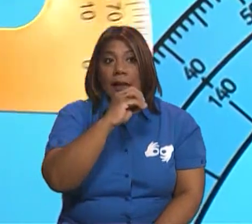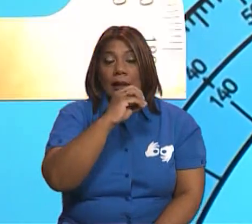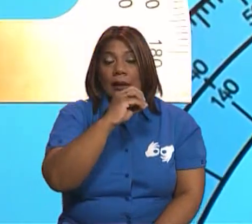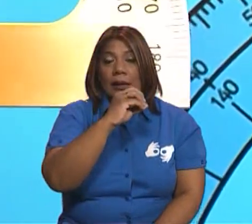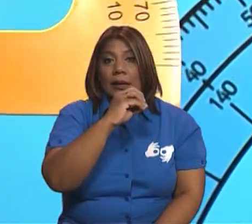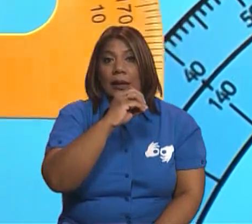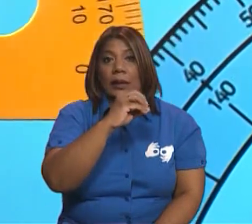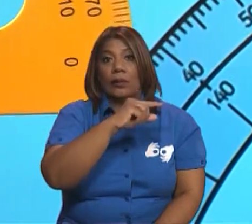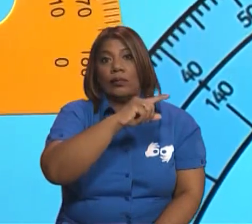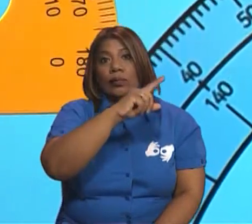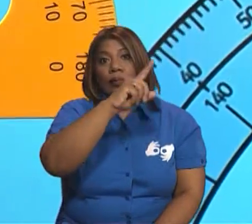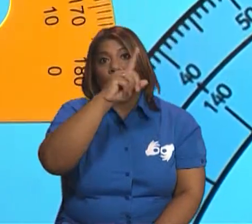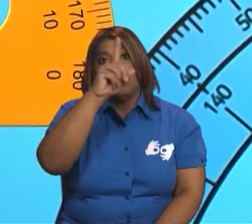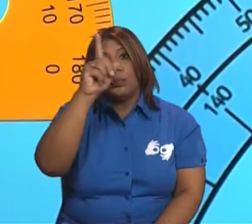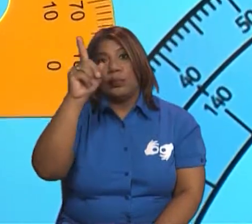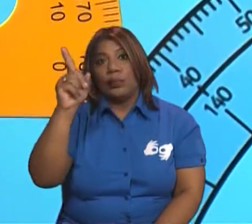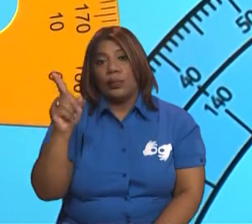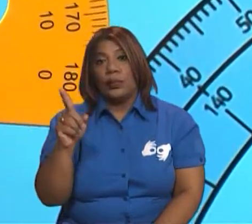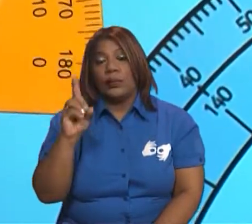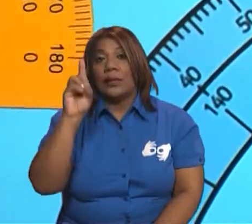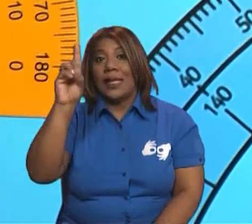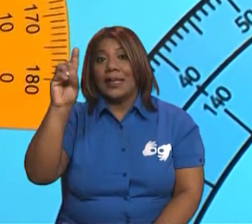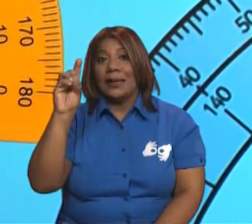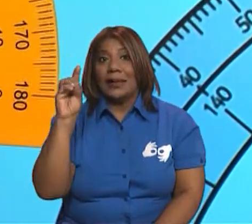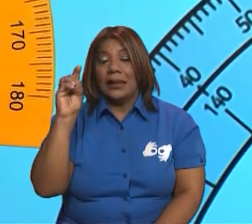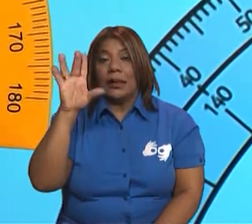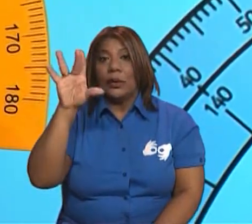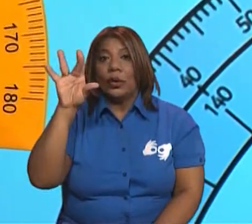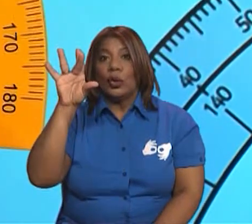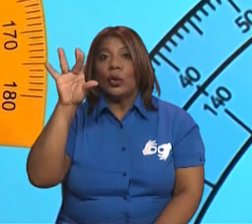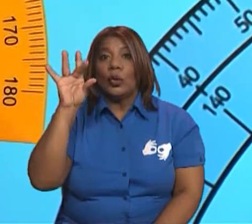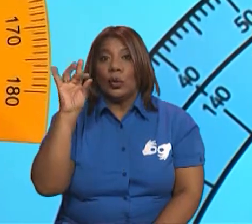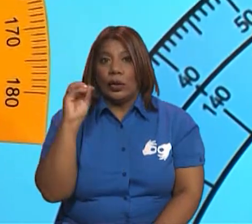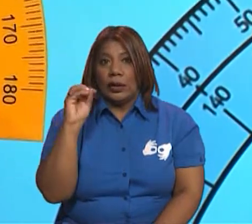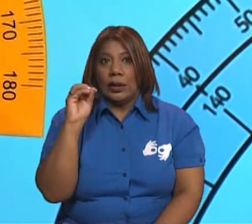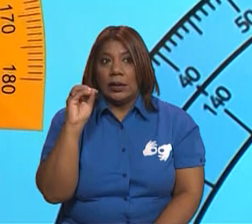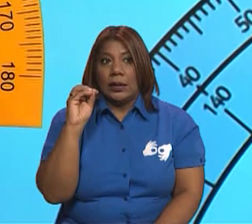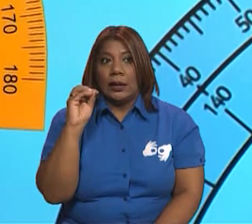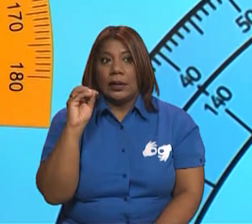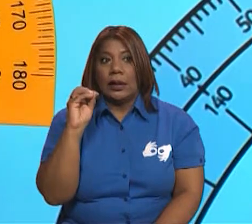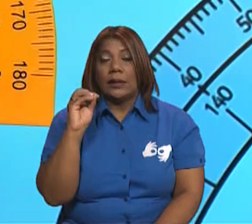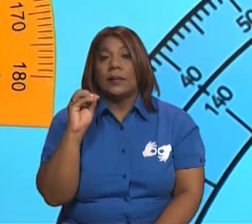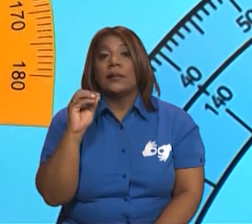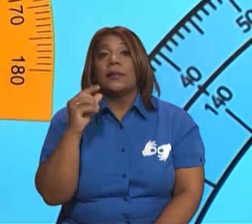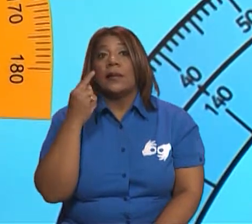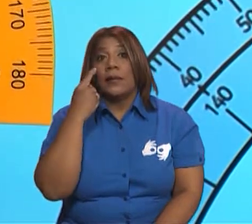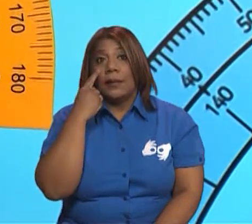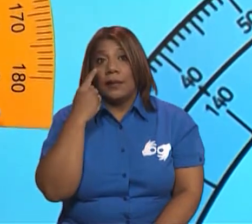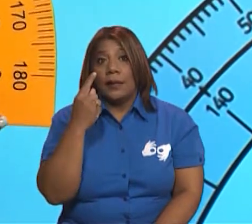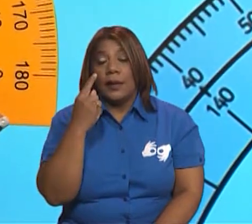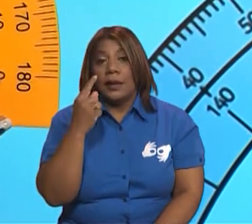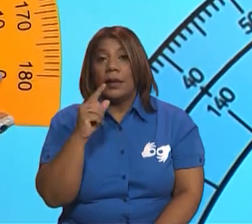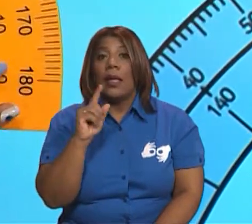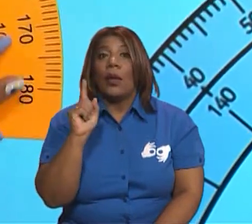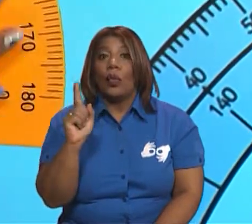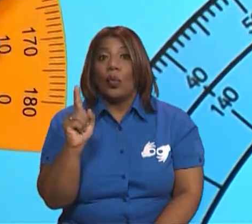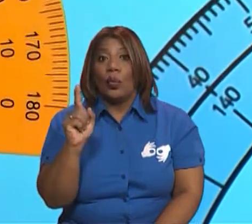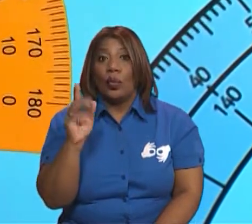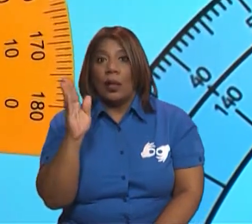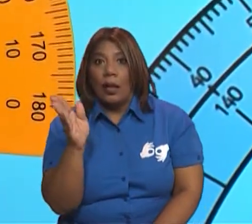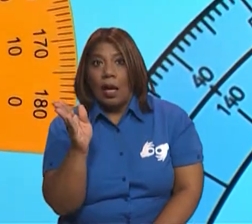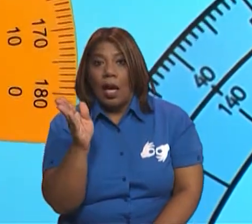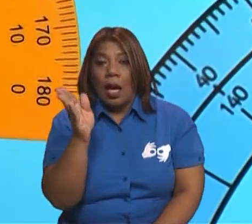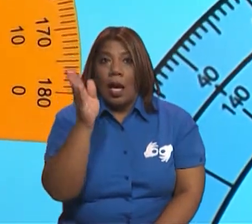hasta 180. Pero vemos que la primera línea inicia por el lado derecho de